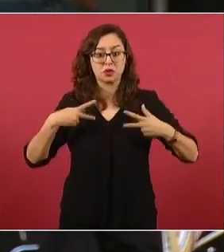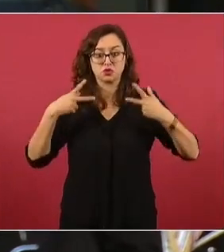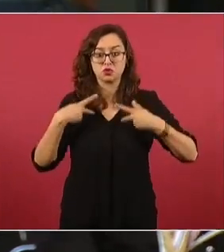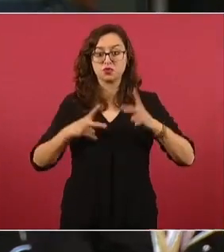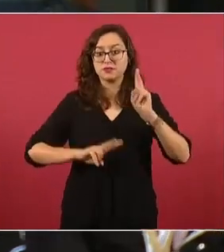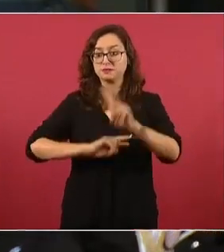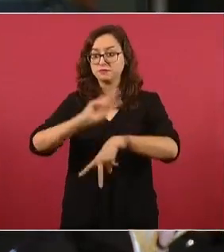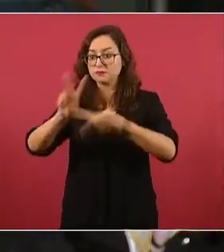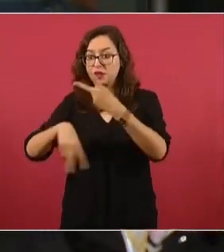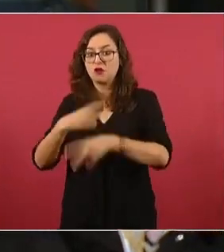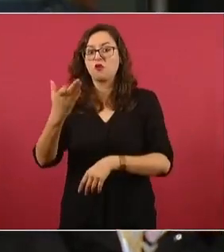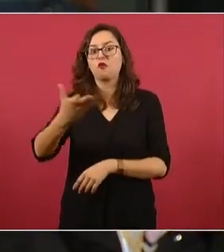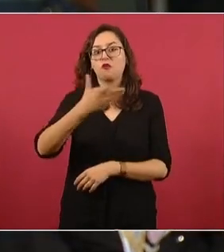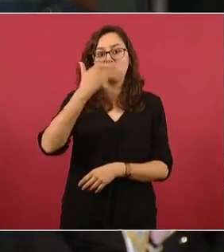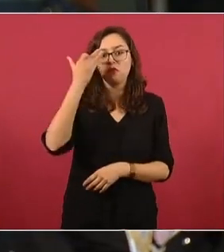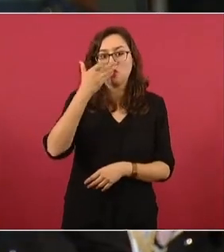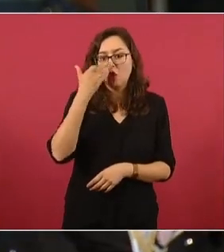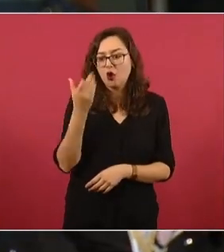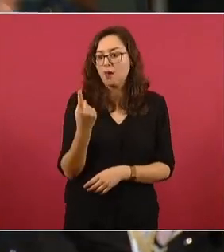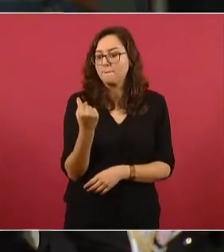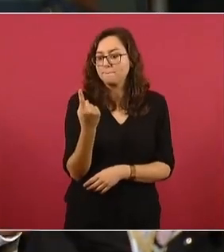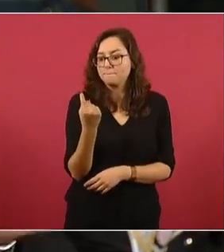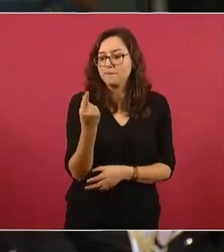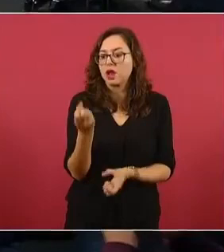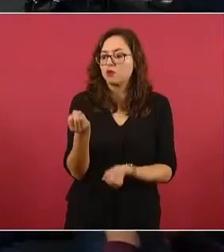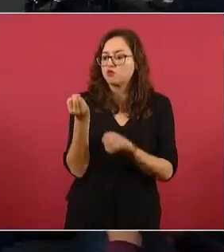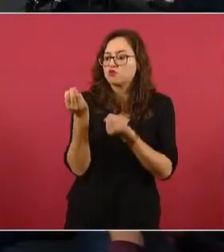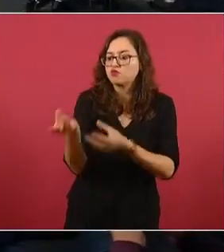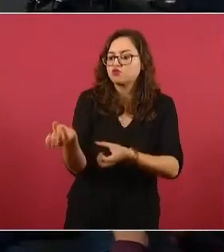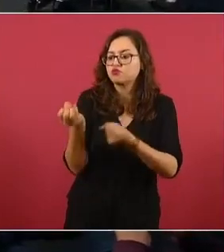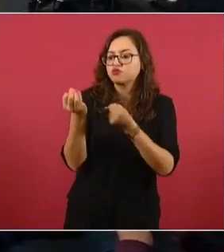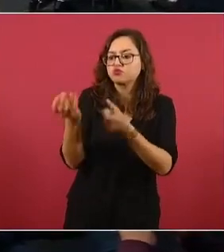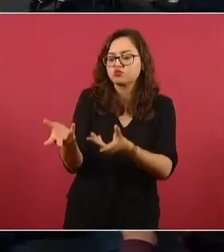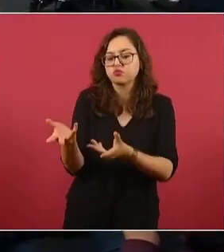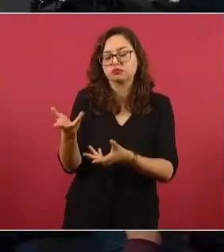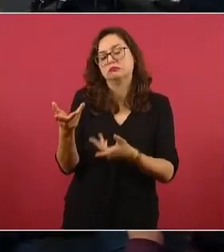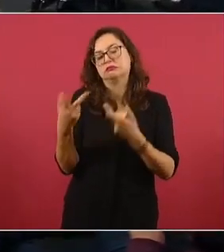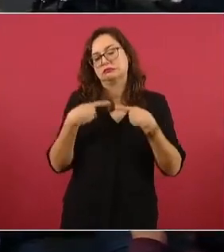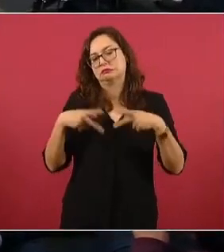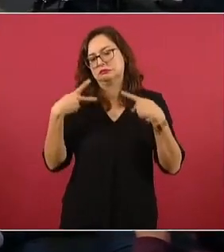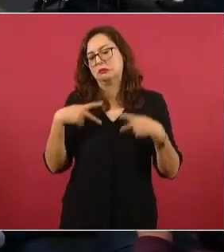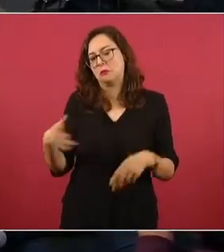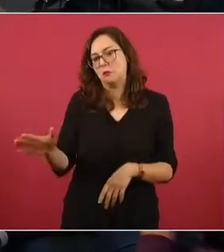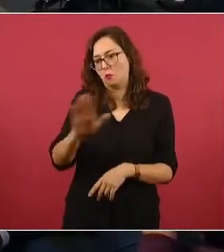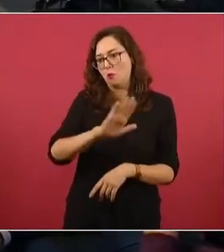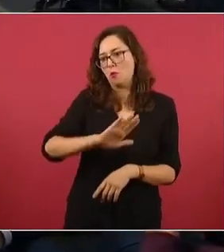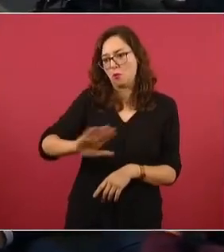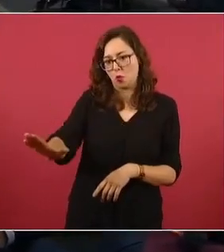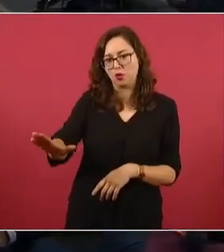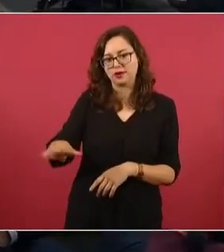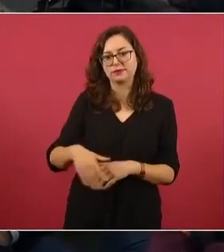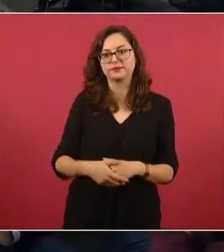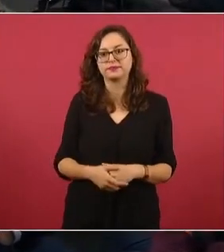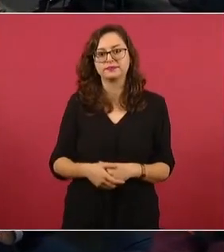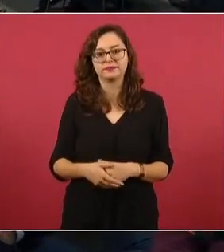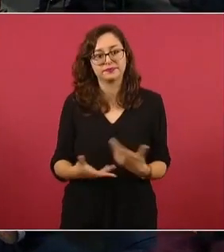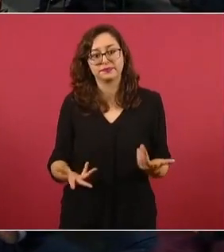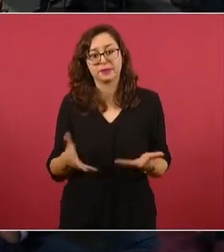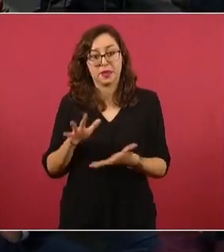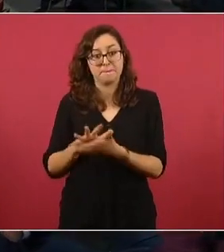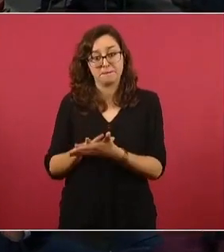veladoras a los mexicanos y no mexicanos que murieron. Hay que decir que la gran mayoría